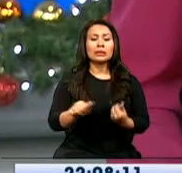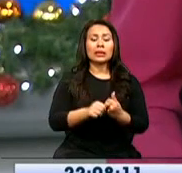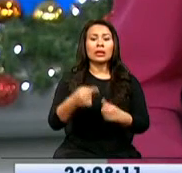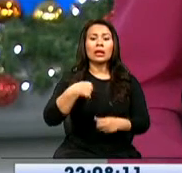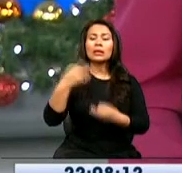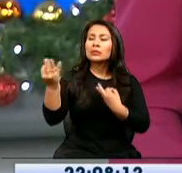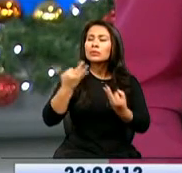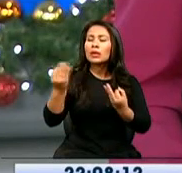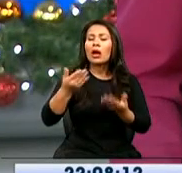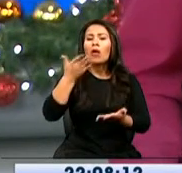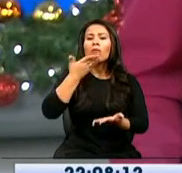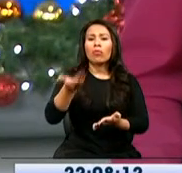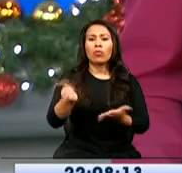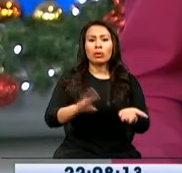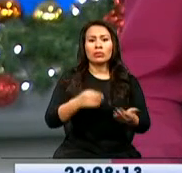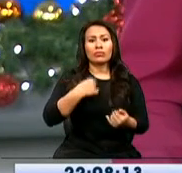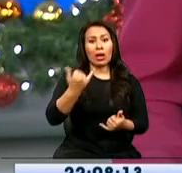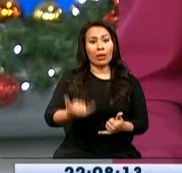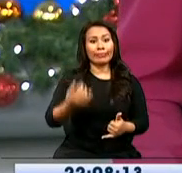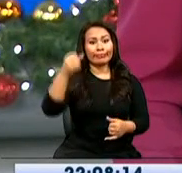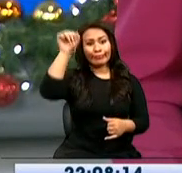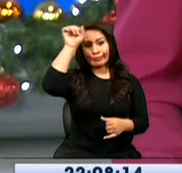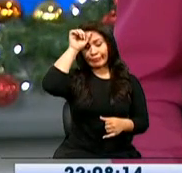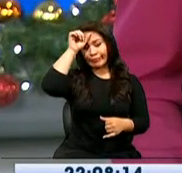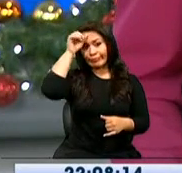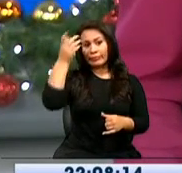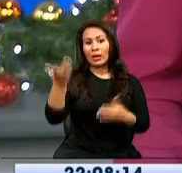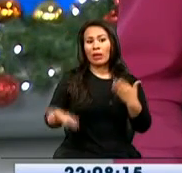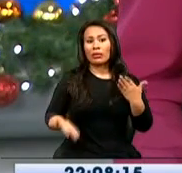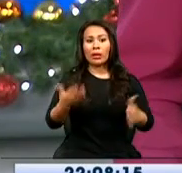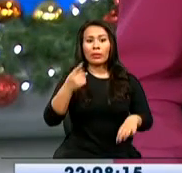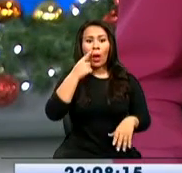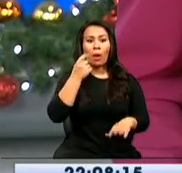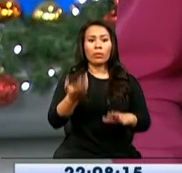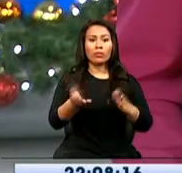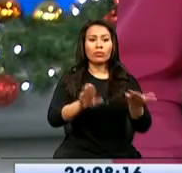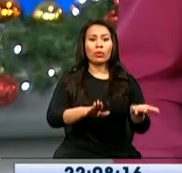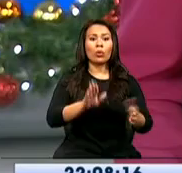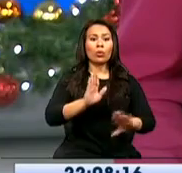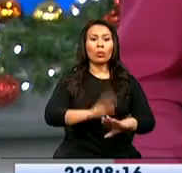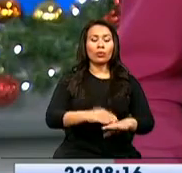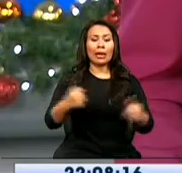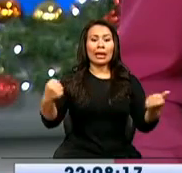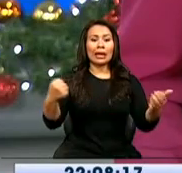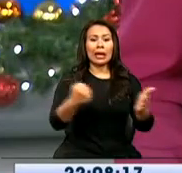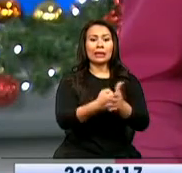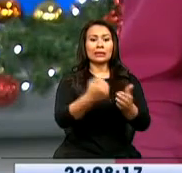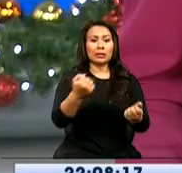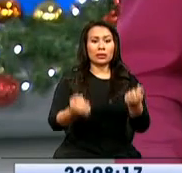crimen. Hasta el momento, la hipótesis del caso apunta que el fallecimiento fue por un accidente de tránsito.